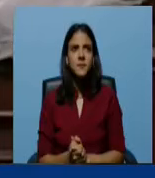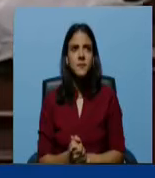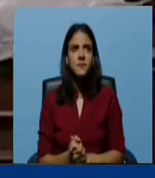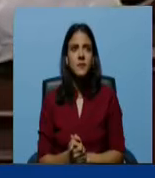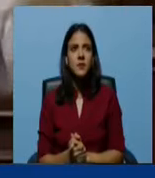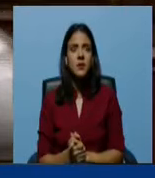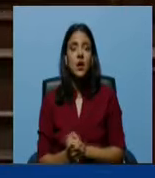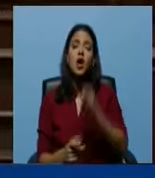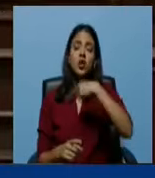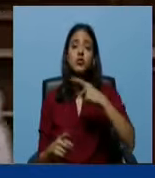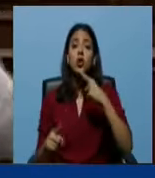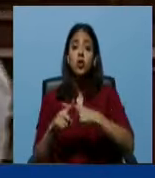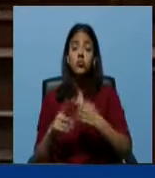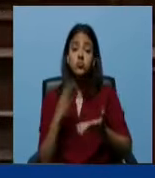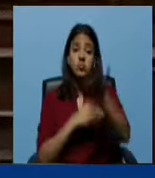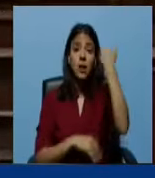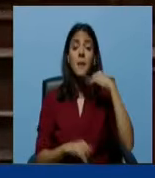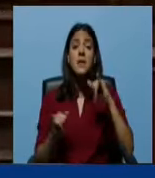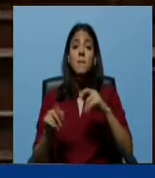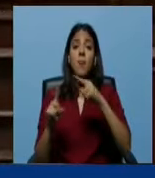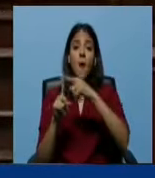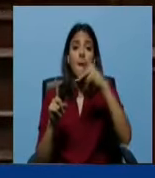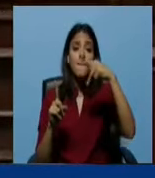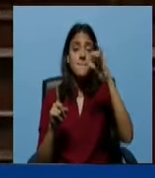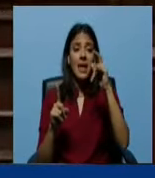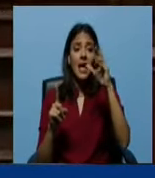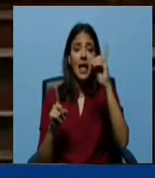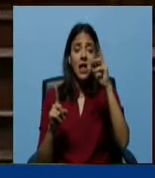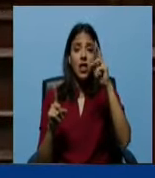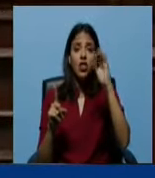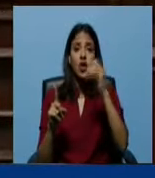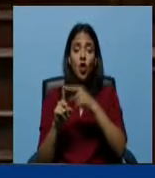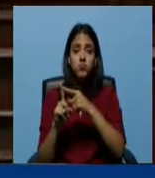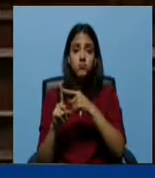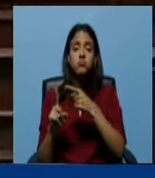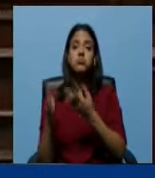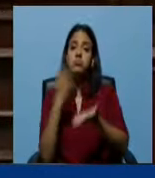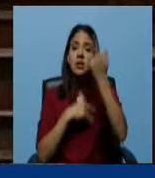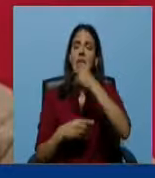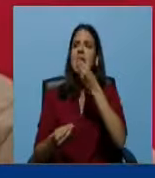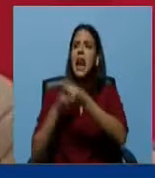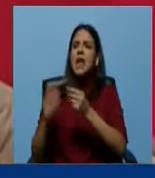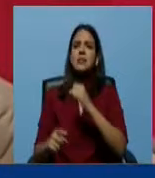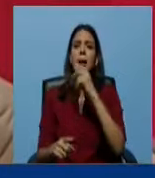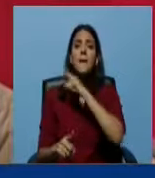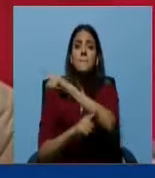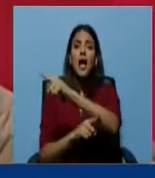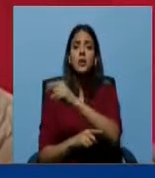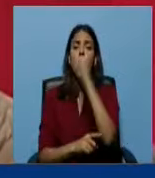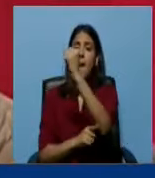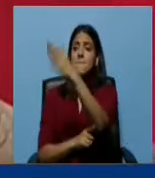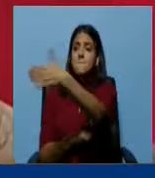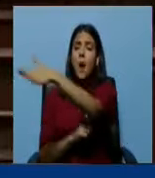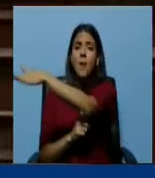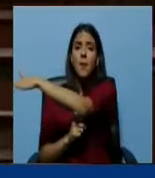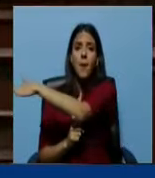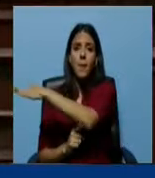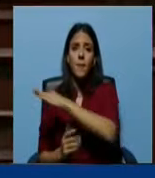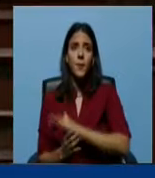Tuvimos a Pedro Carmona Estanga, que disolvió la Constitución y todos los poderes públicos y mandó a masacrar al pueblo.